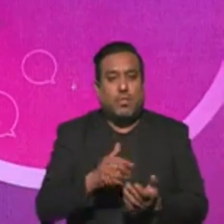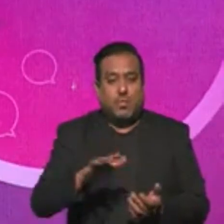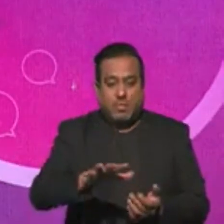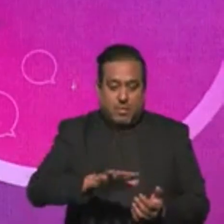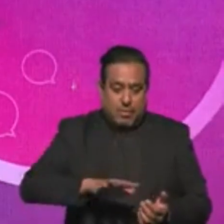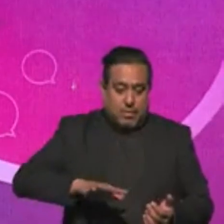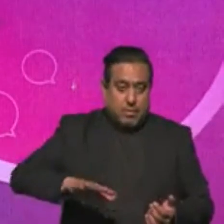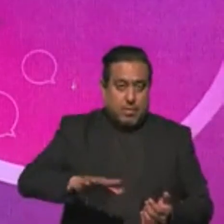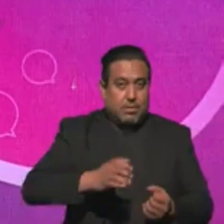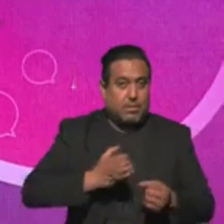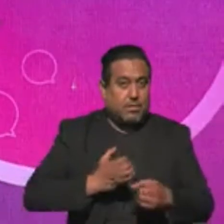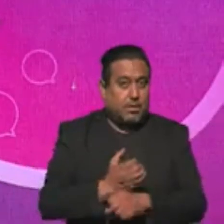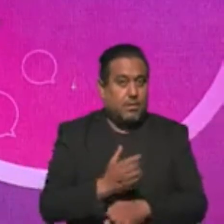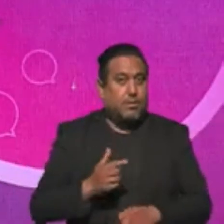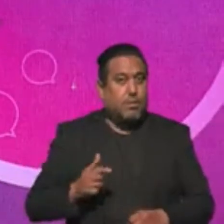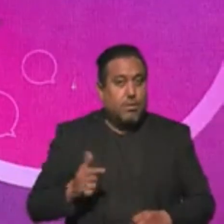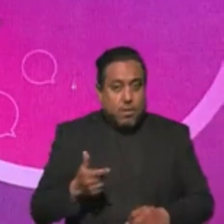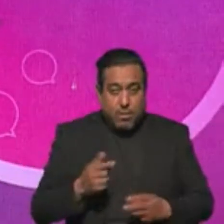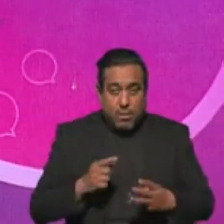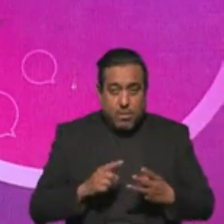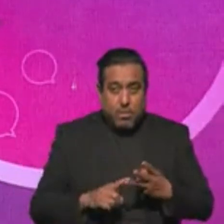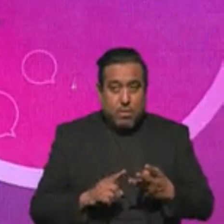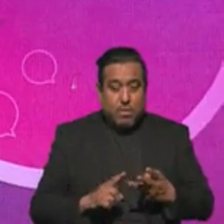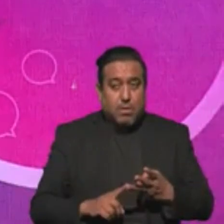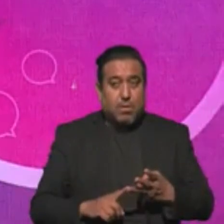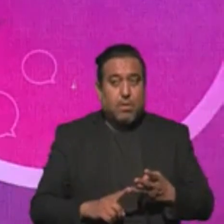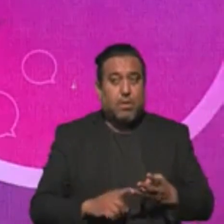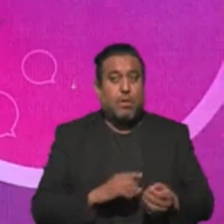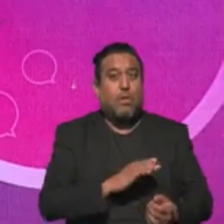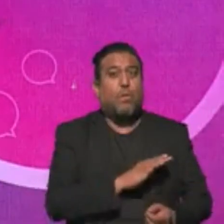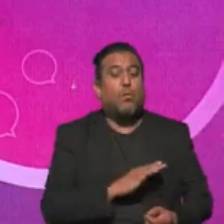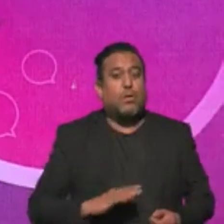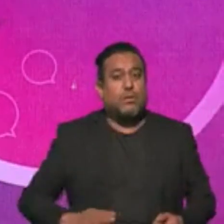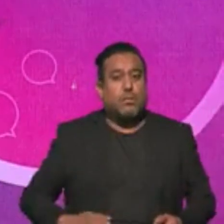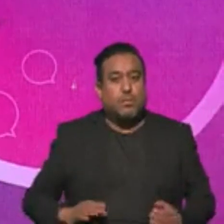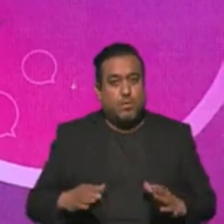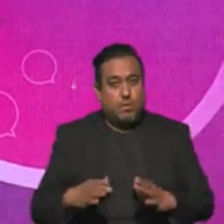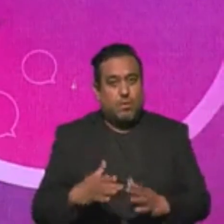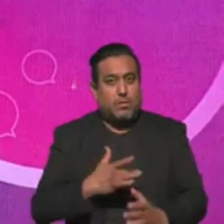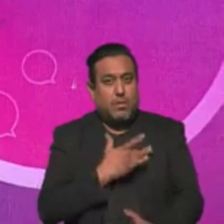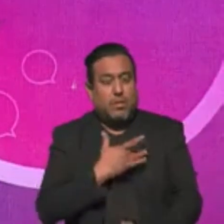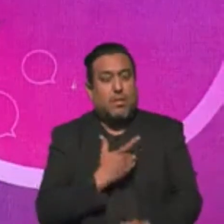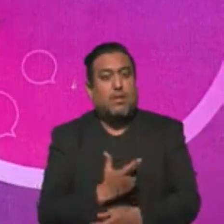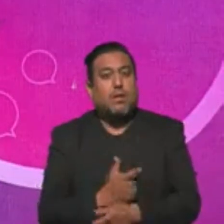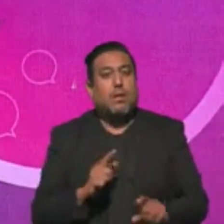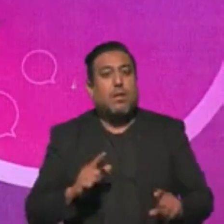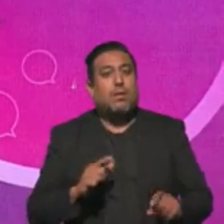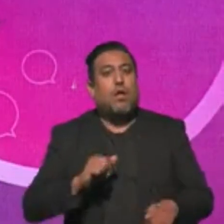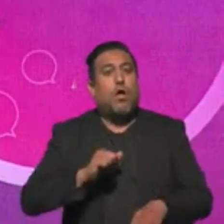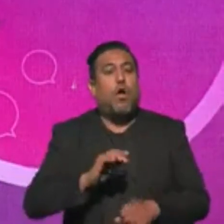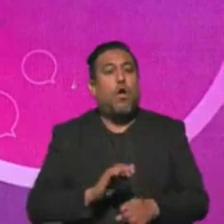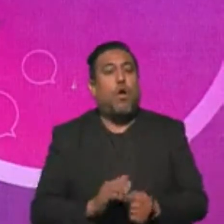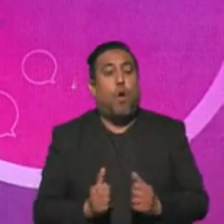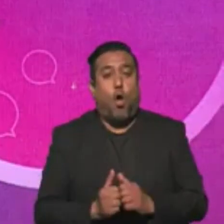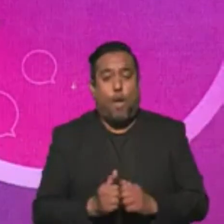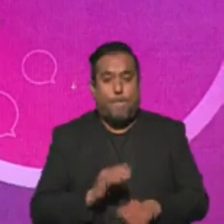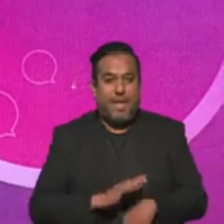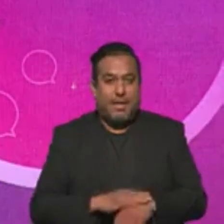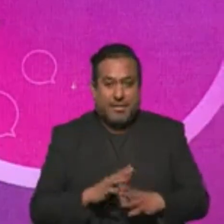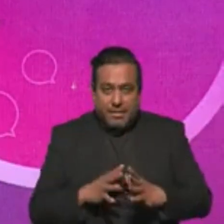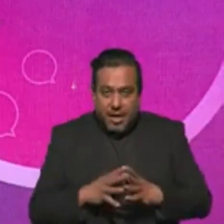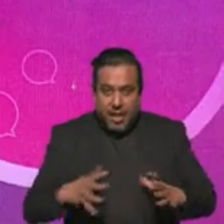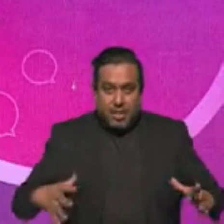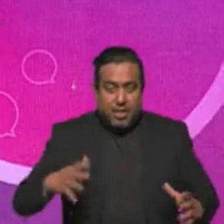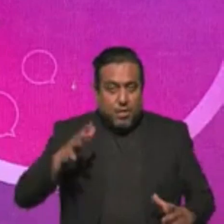estado o un municipio con libertad con grandeza con